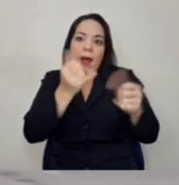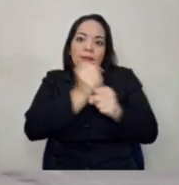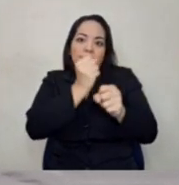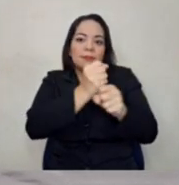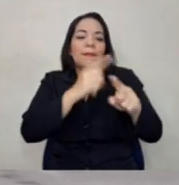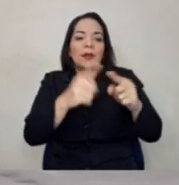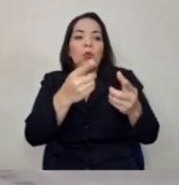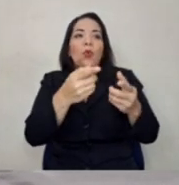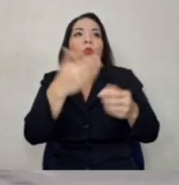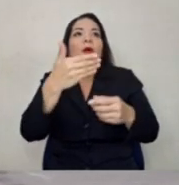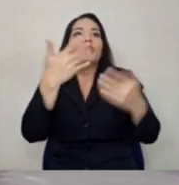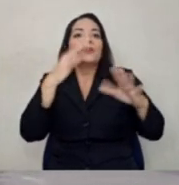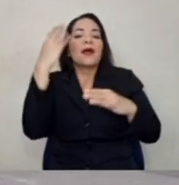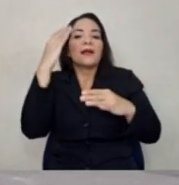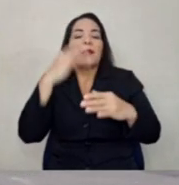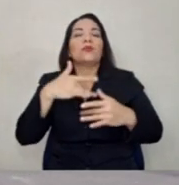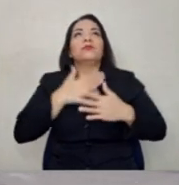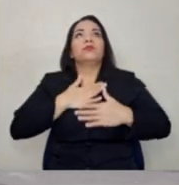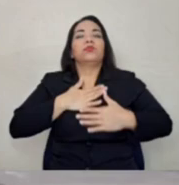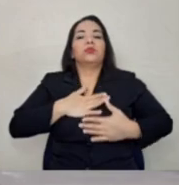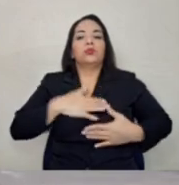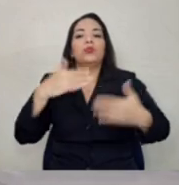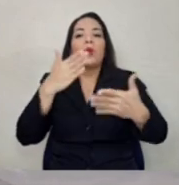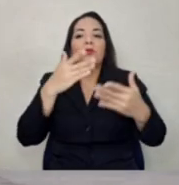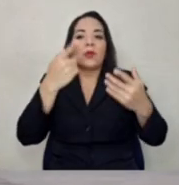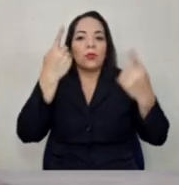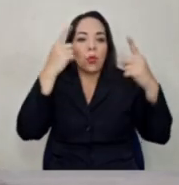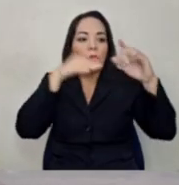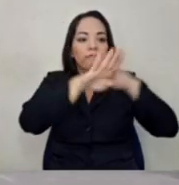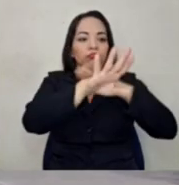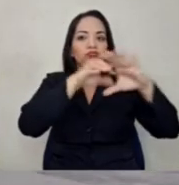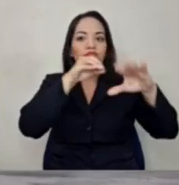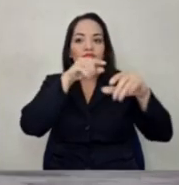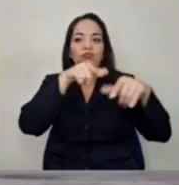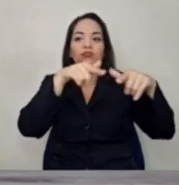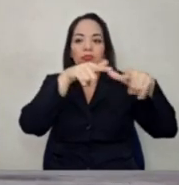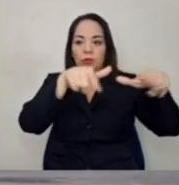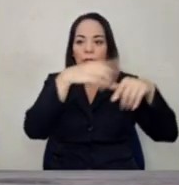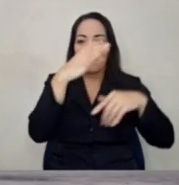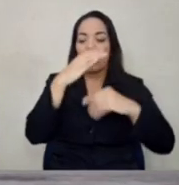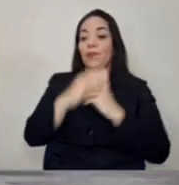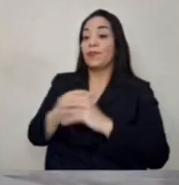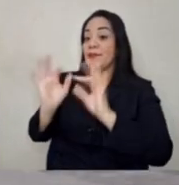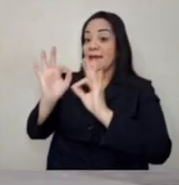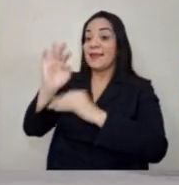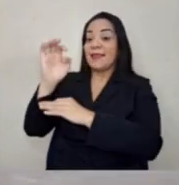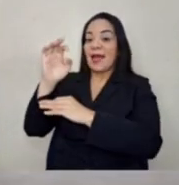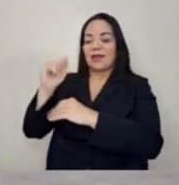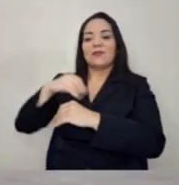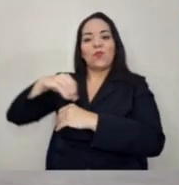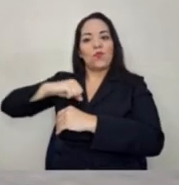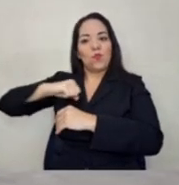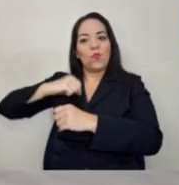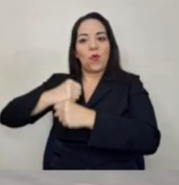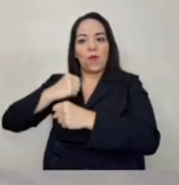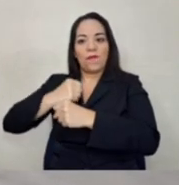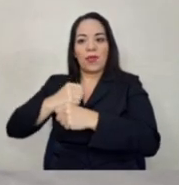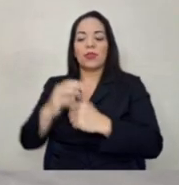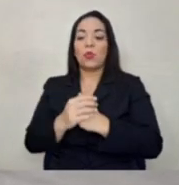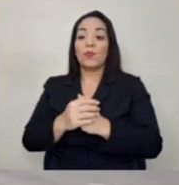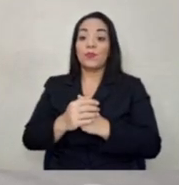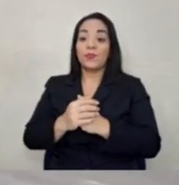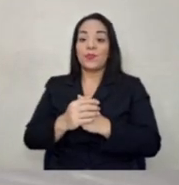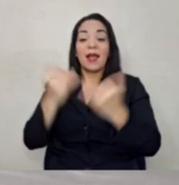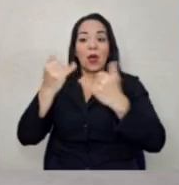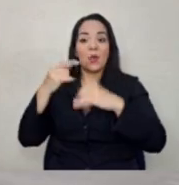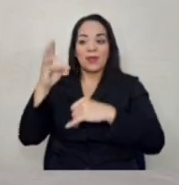digan, por fin puedo entrar y salir de aquí con tranquilidad? Bueno, ahora Tara sí se está moviendo. Creo que los últimos 6 meses el rendimiento ha sido otro. Ya